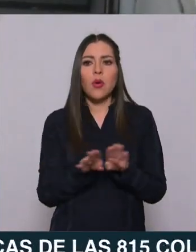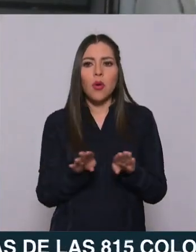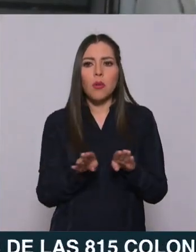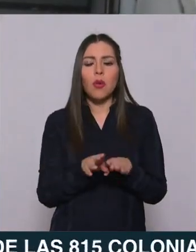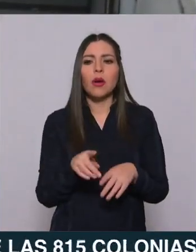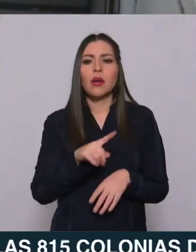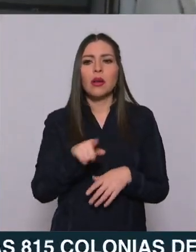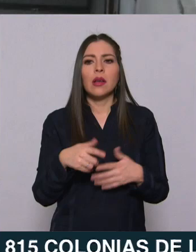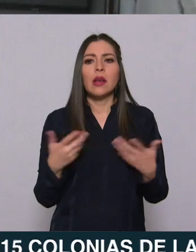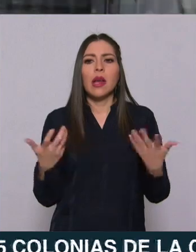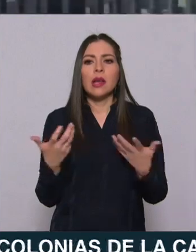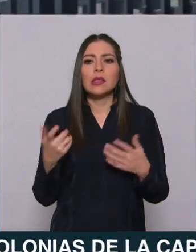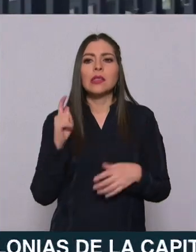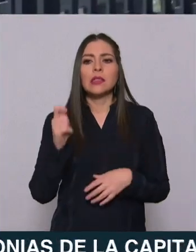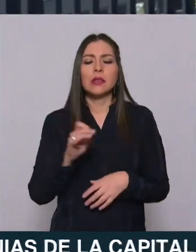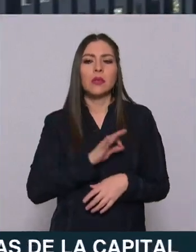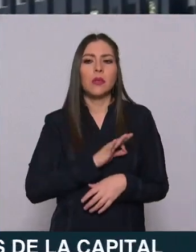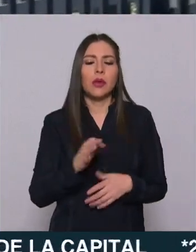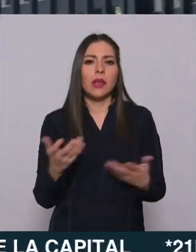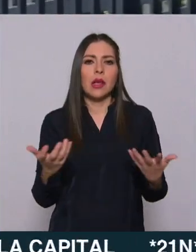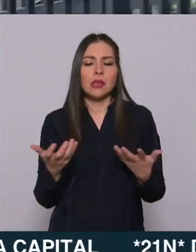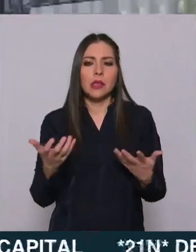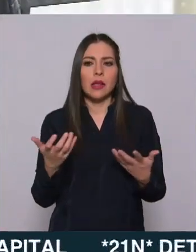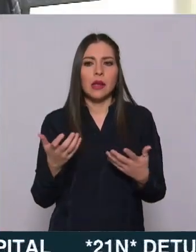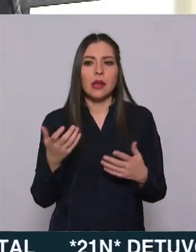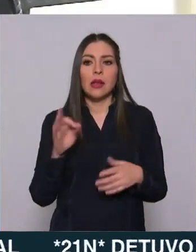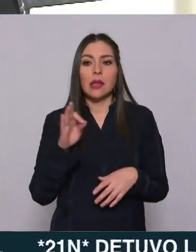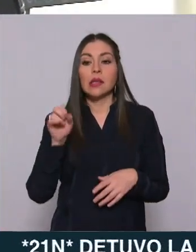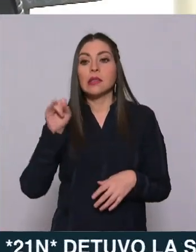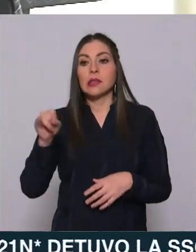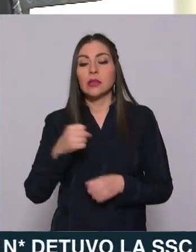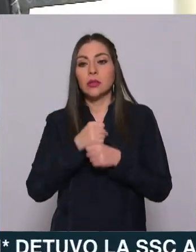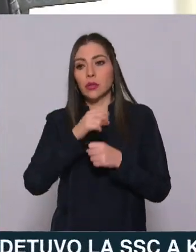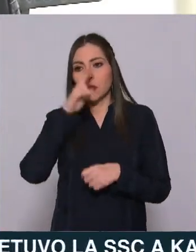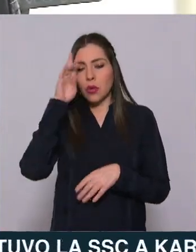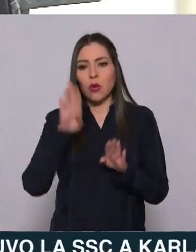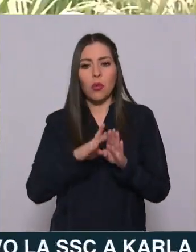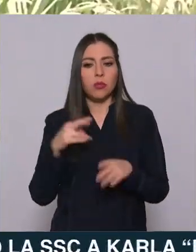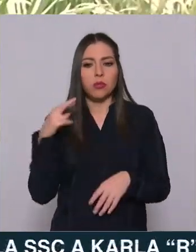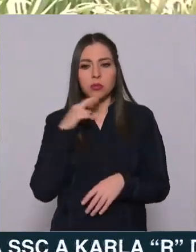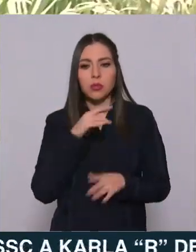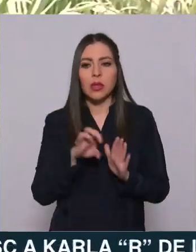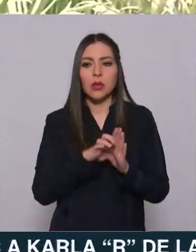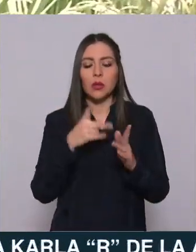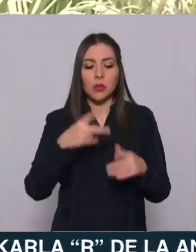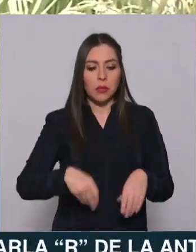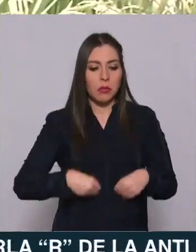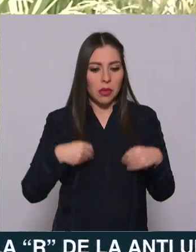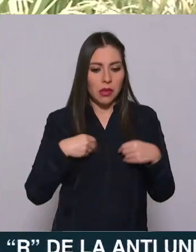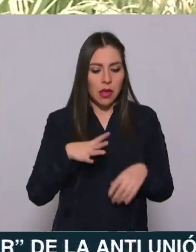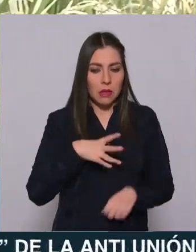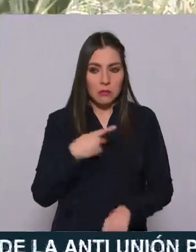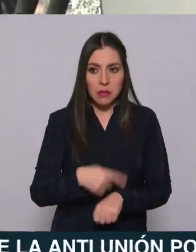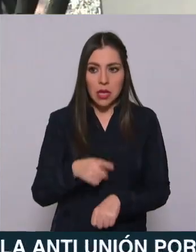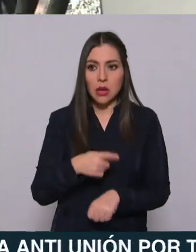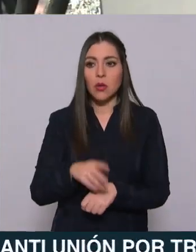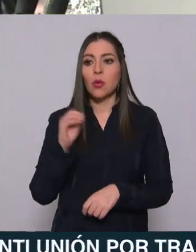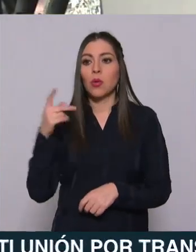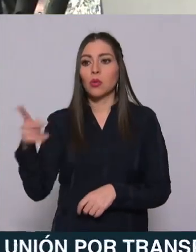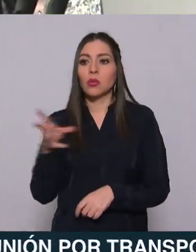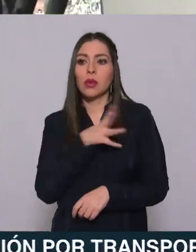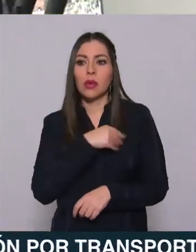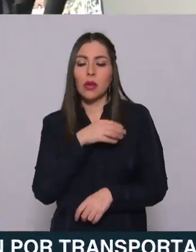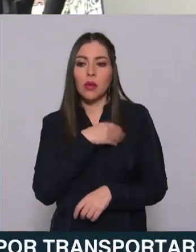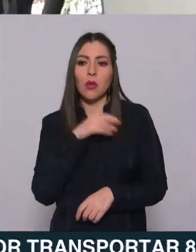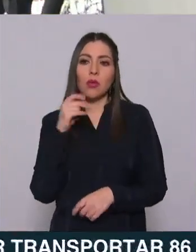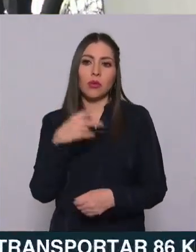las medidas que puede tomar. Las acciones de forma inmediata si su vida corre peligro o la de sus hijos o hijas o